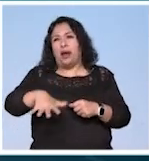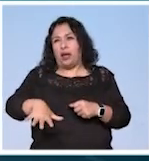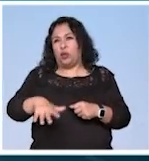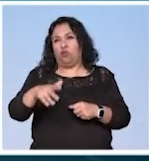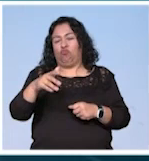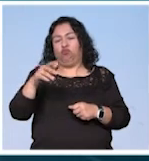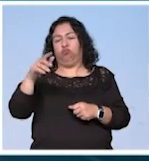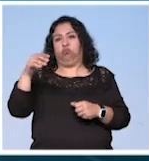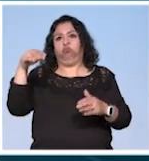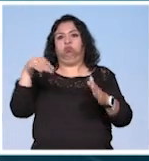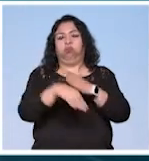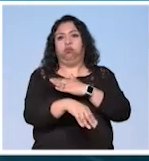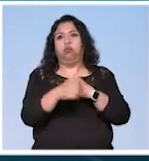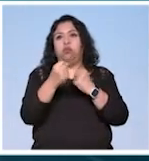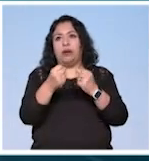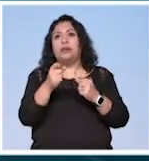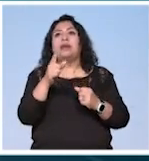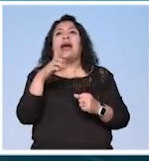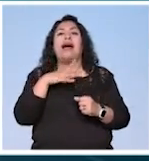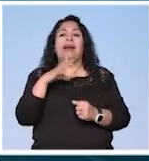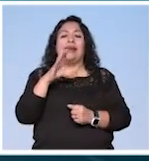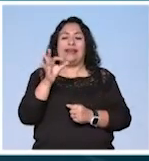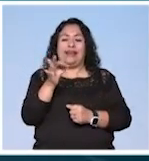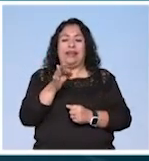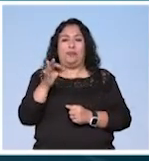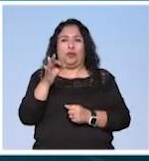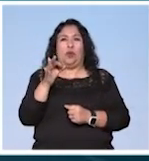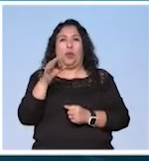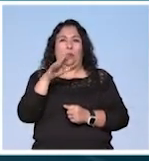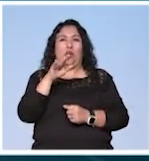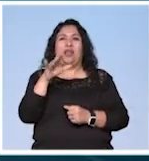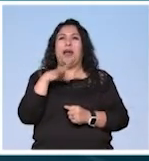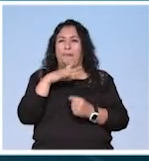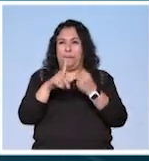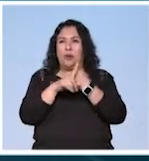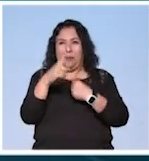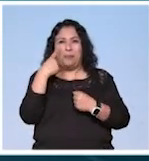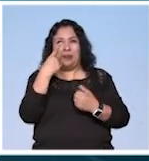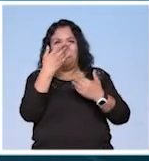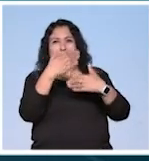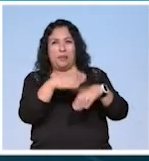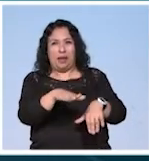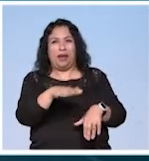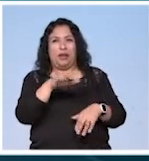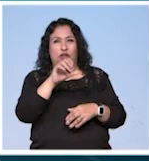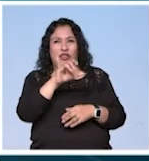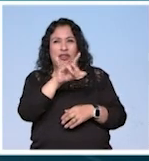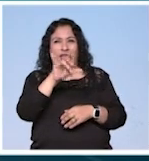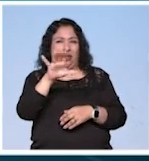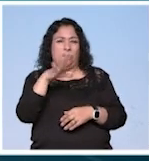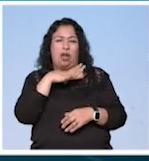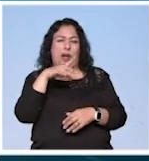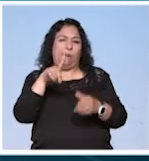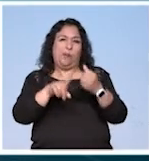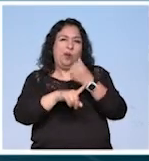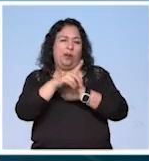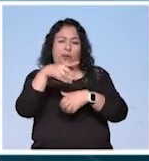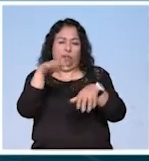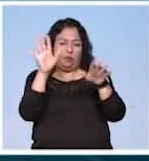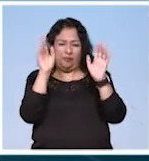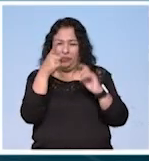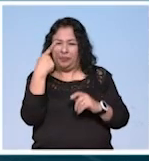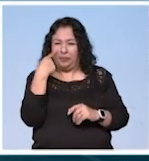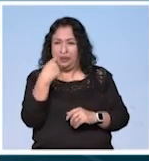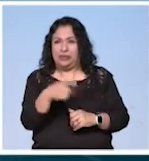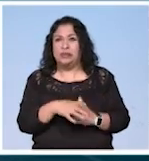exponencialmente y además como ya las criptomonedas ya están teniendo problemas ya viste lo del banco y horriblemente y etcétera